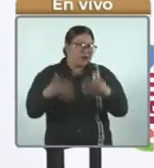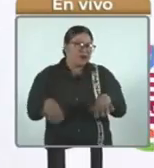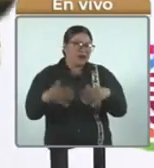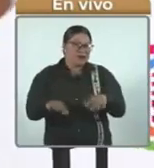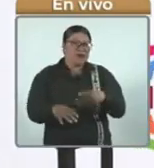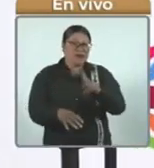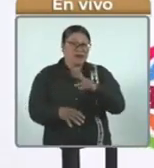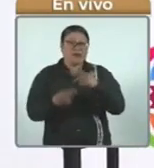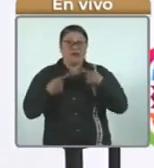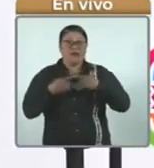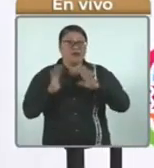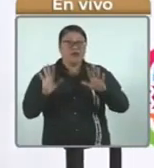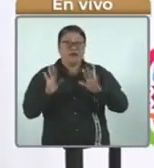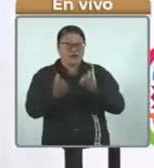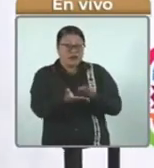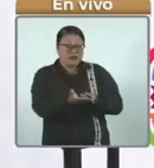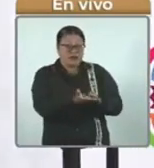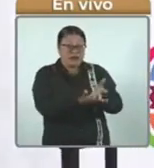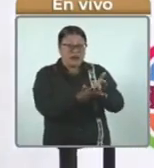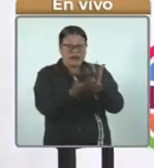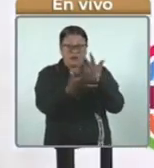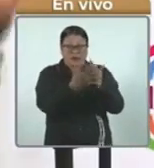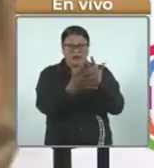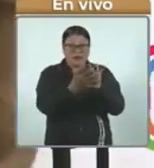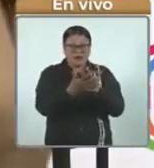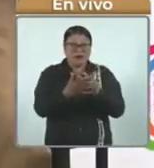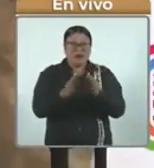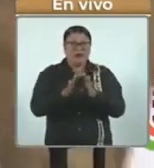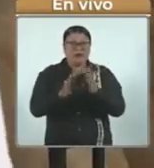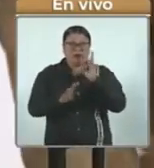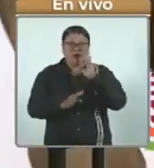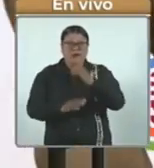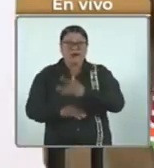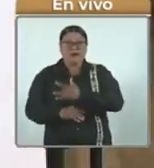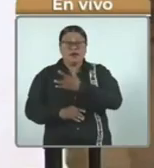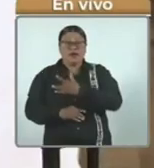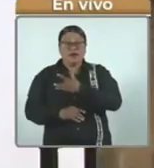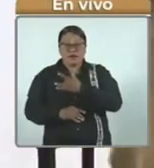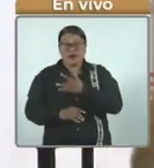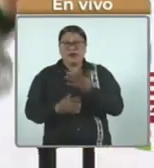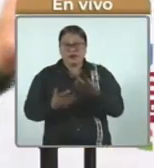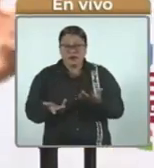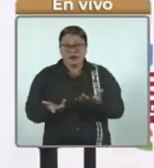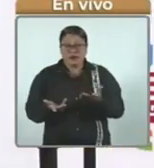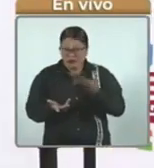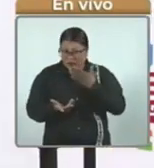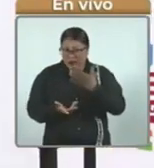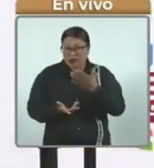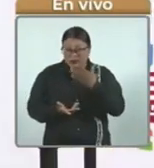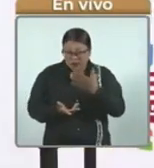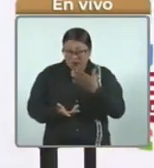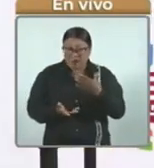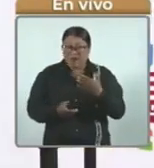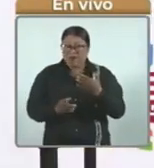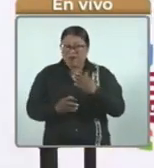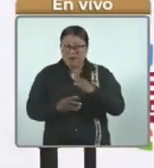los que egresan, ¿cómo se puede medir esa reinserción? ¿Se está logrando